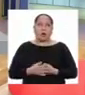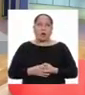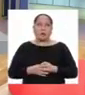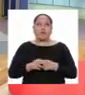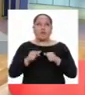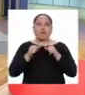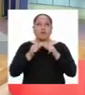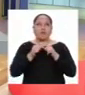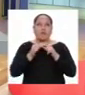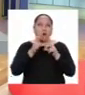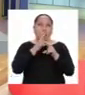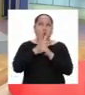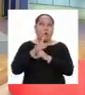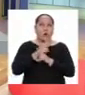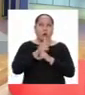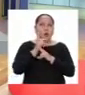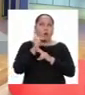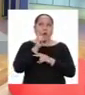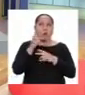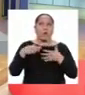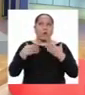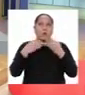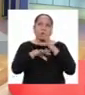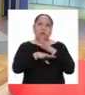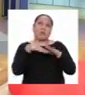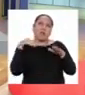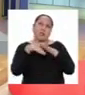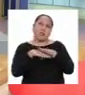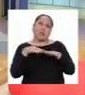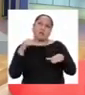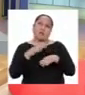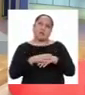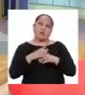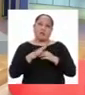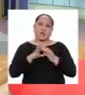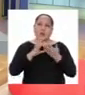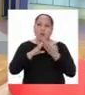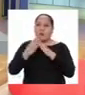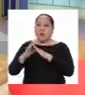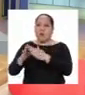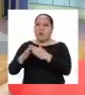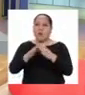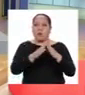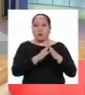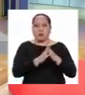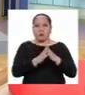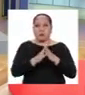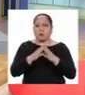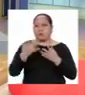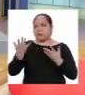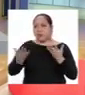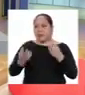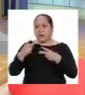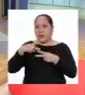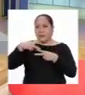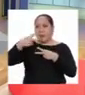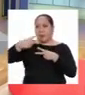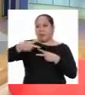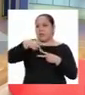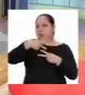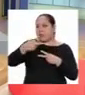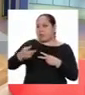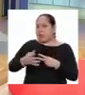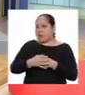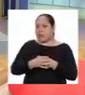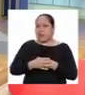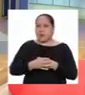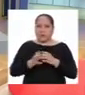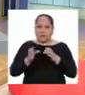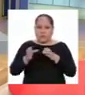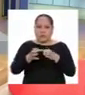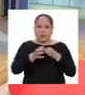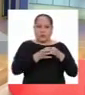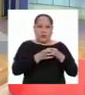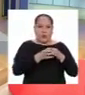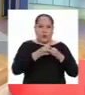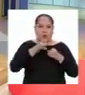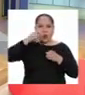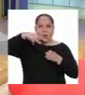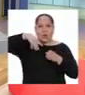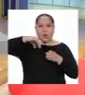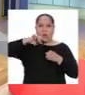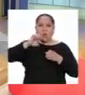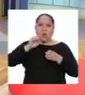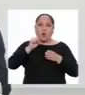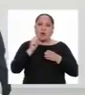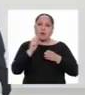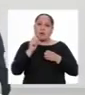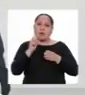evitando desplazarnos innecesariamente, la población podría ser nuestras vecinas y vecinos, y la muestra las personas que